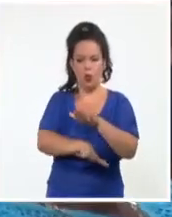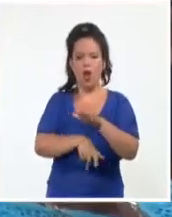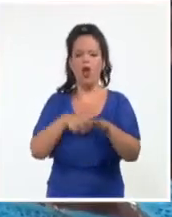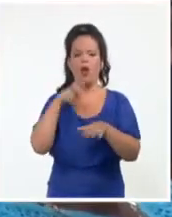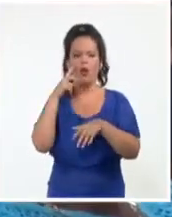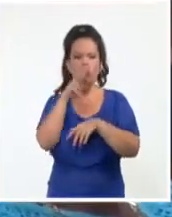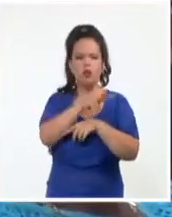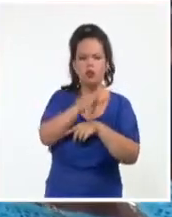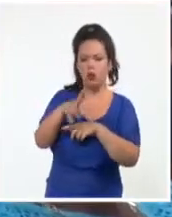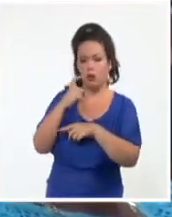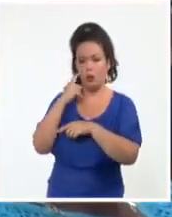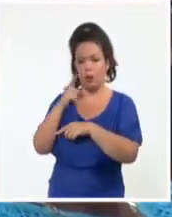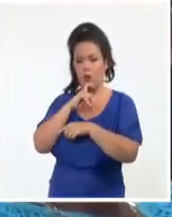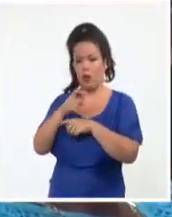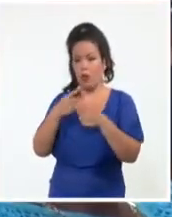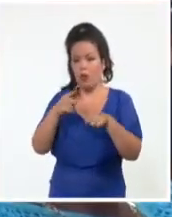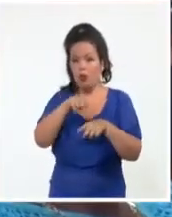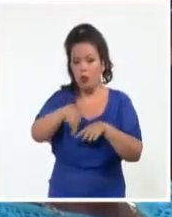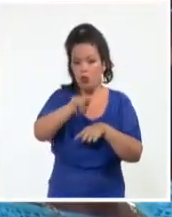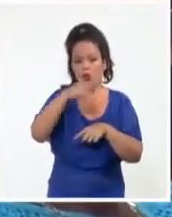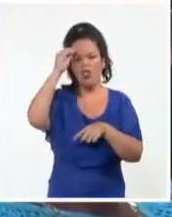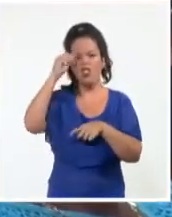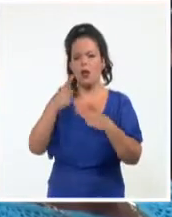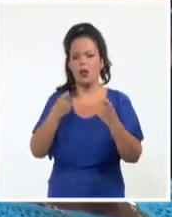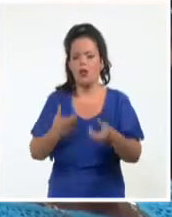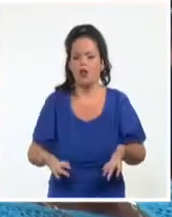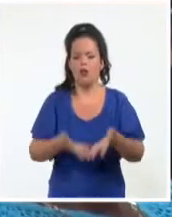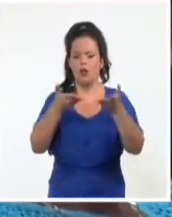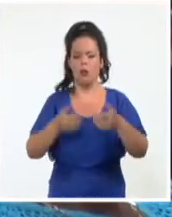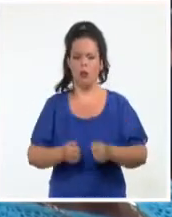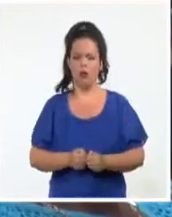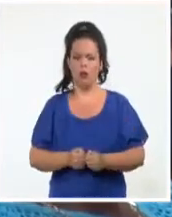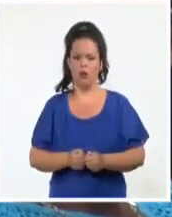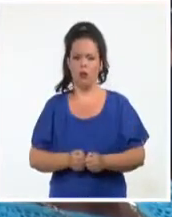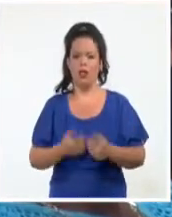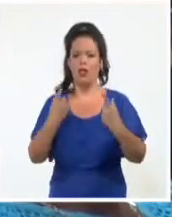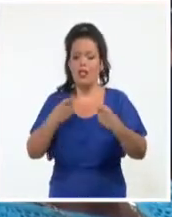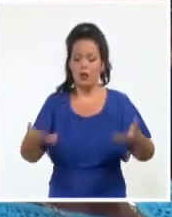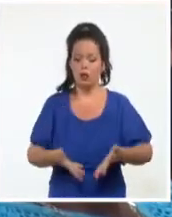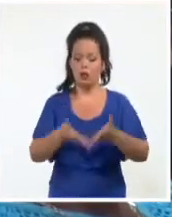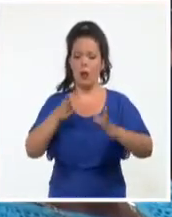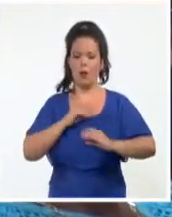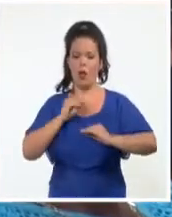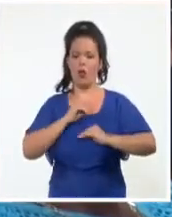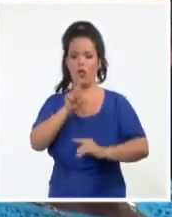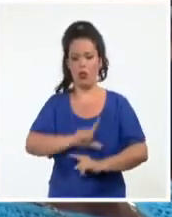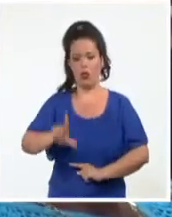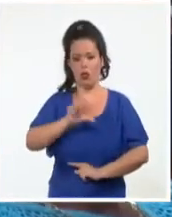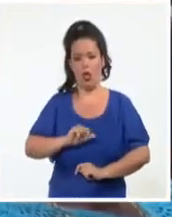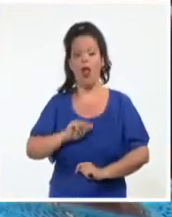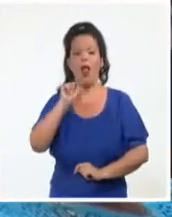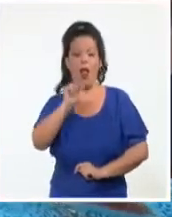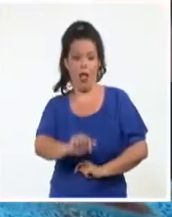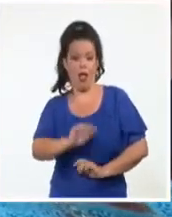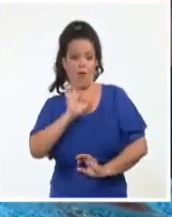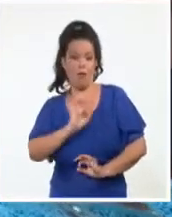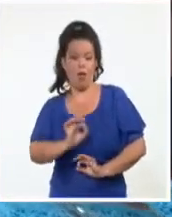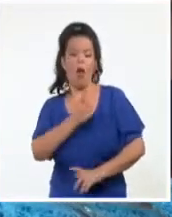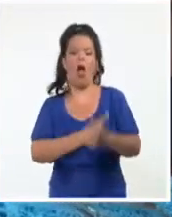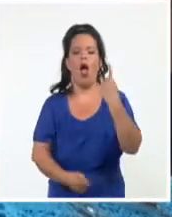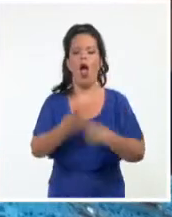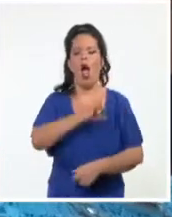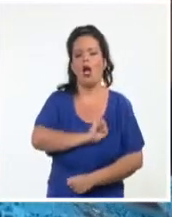un déficit en la pedagogía social. Hay que desarrollar la pedagogía social. Y eso hace que quizás nuestros egresados y